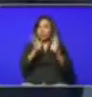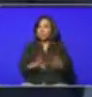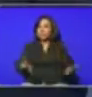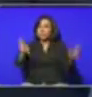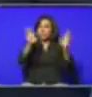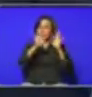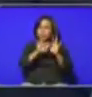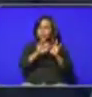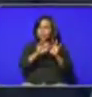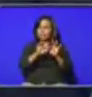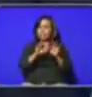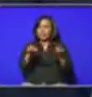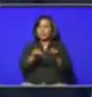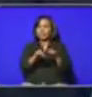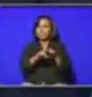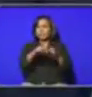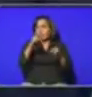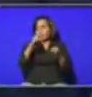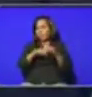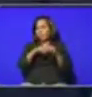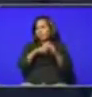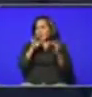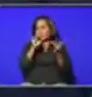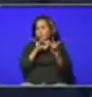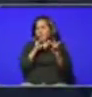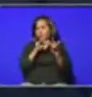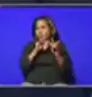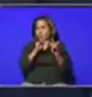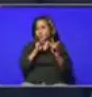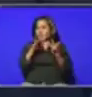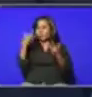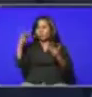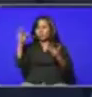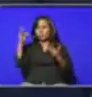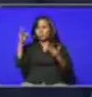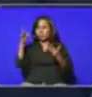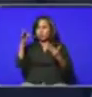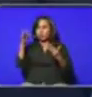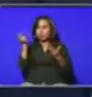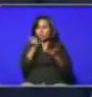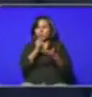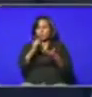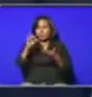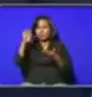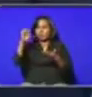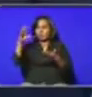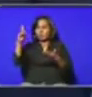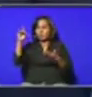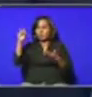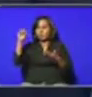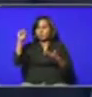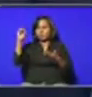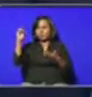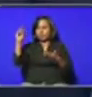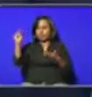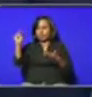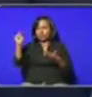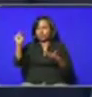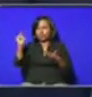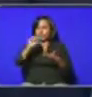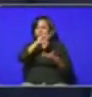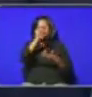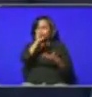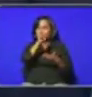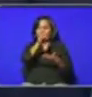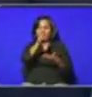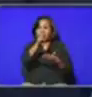nuestras redes sociales. Tenemos el primer tuit, nos acaba de llegar y nos escribe Edison. Y la pregunta es la siguiente: